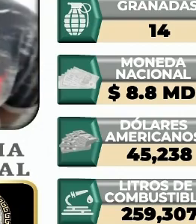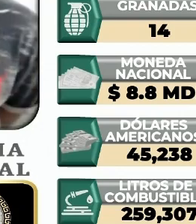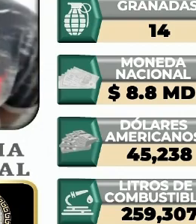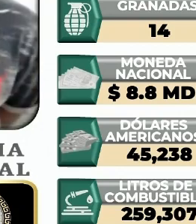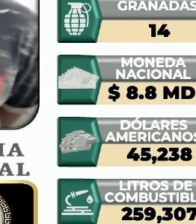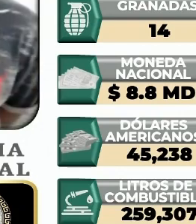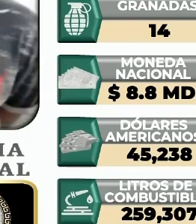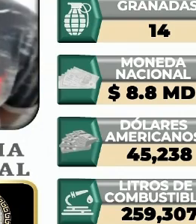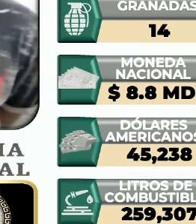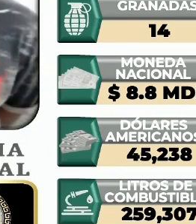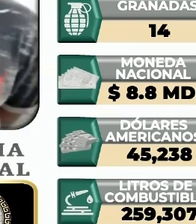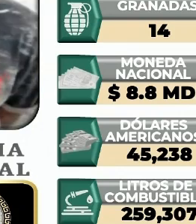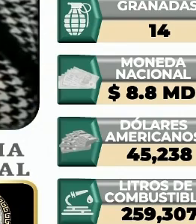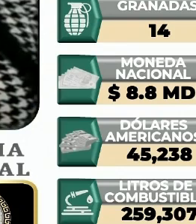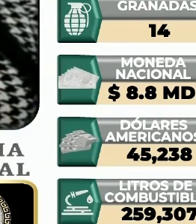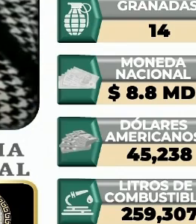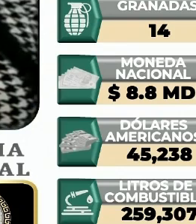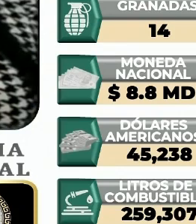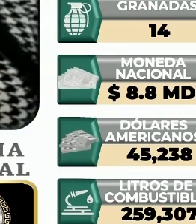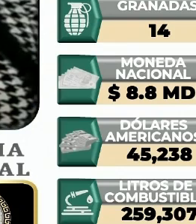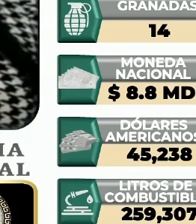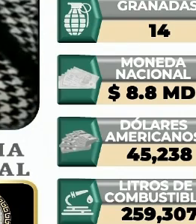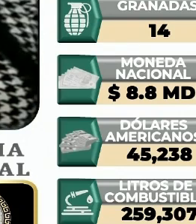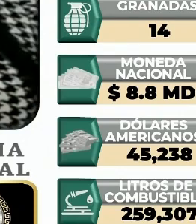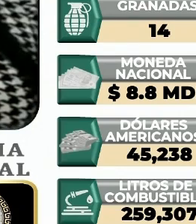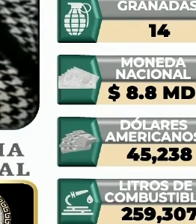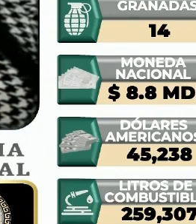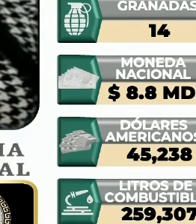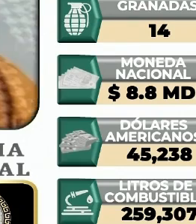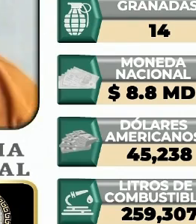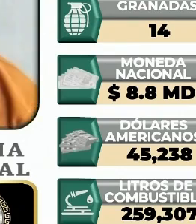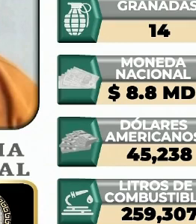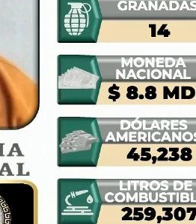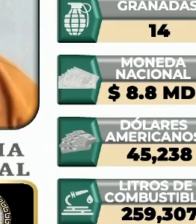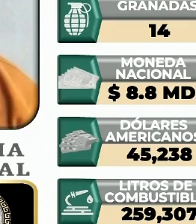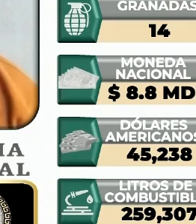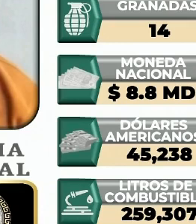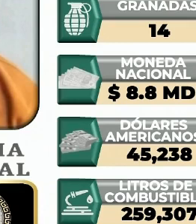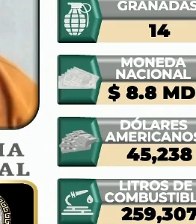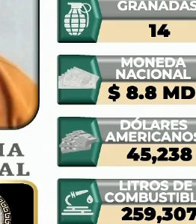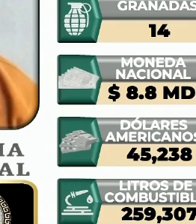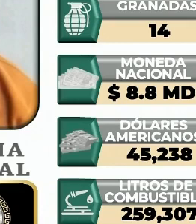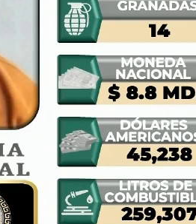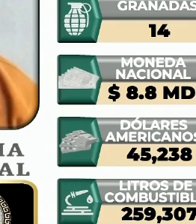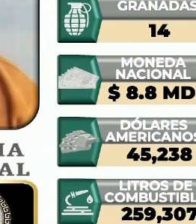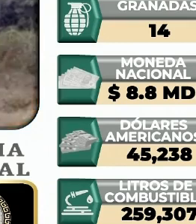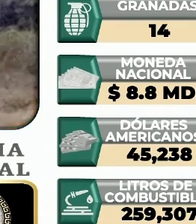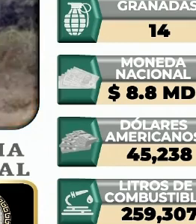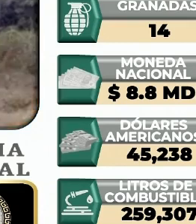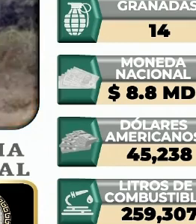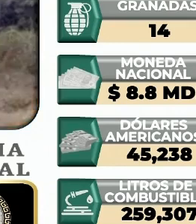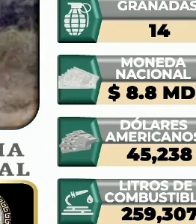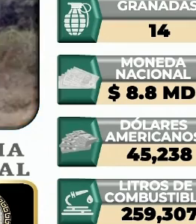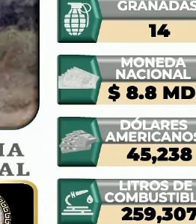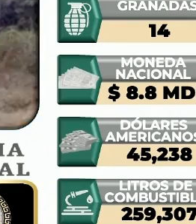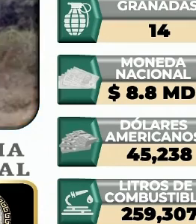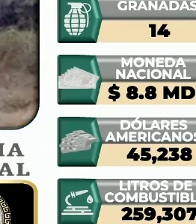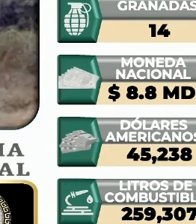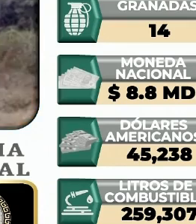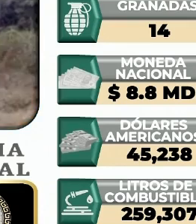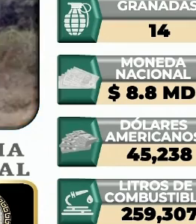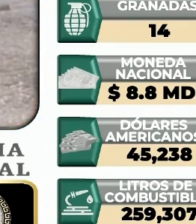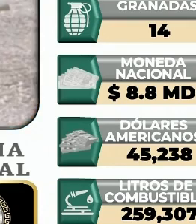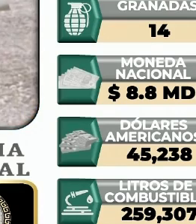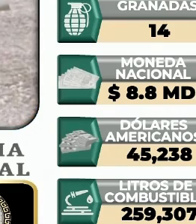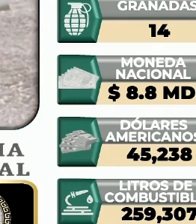pista de aterrizaje, se han detenido 1.811 personas, se han asegurado